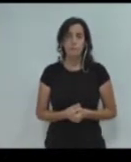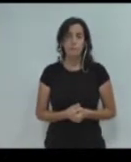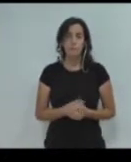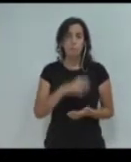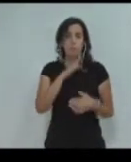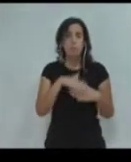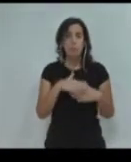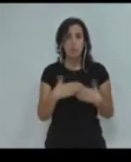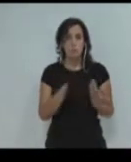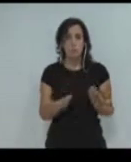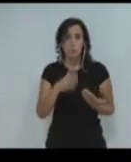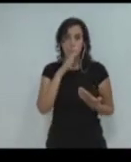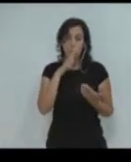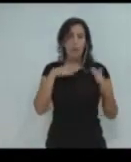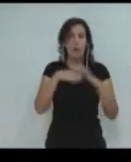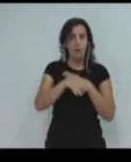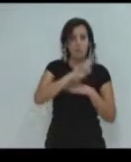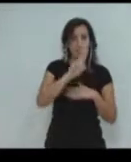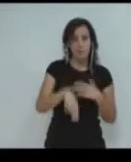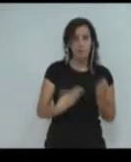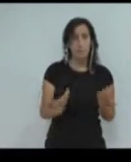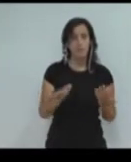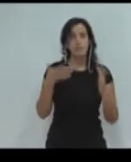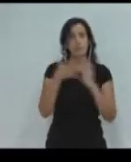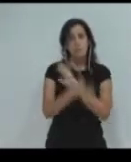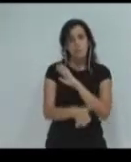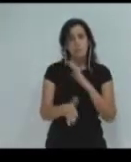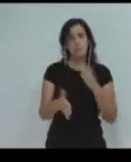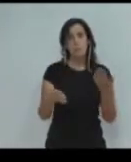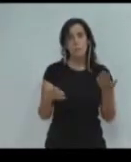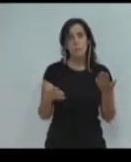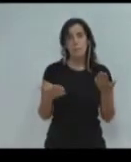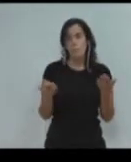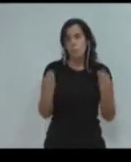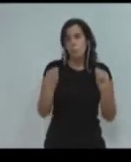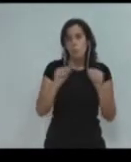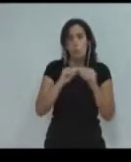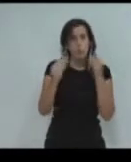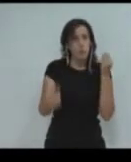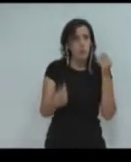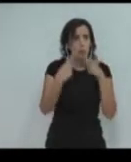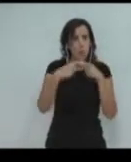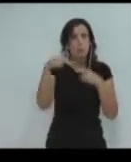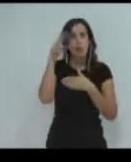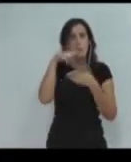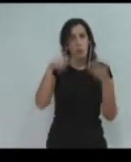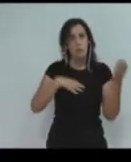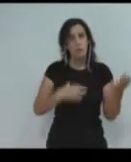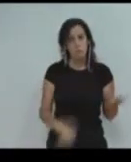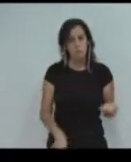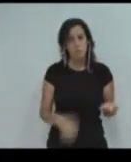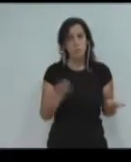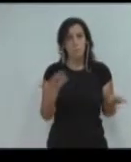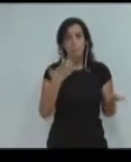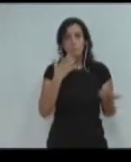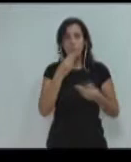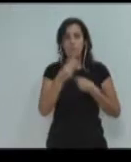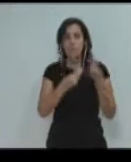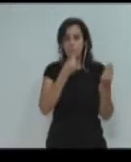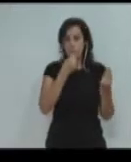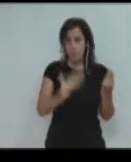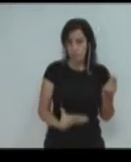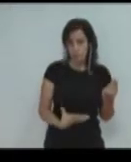Entonces, ¿por qué? Porque son accesibles, van a poder leer su documentación, si está bien hecha,